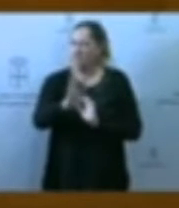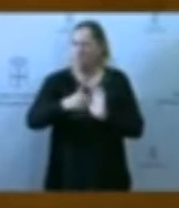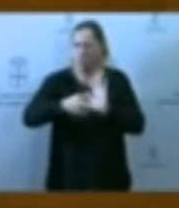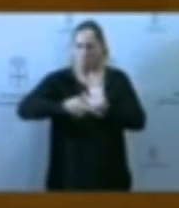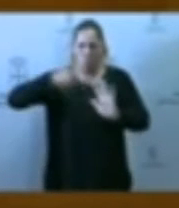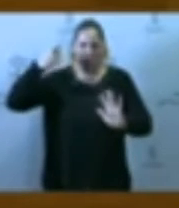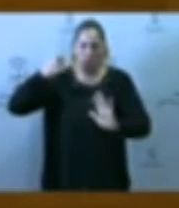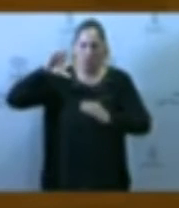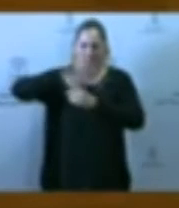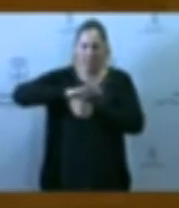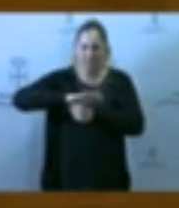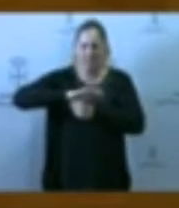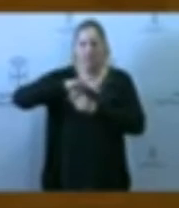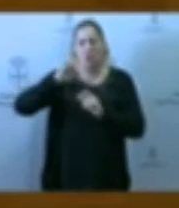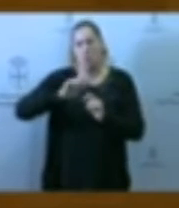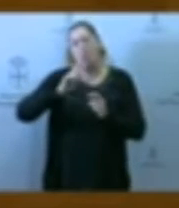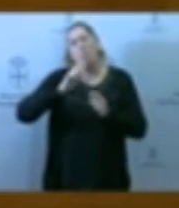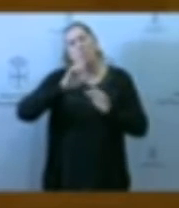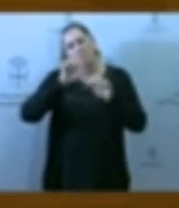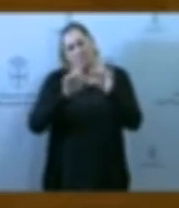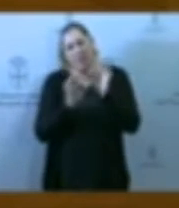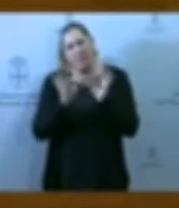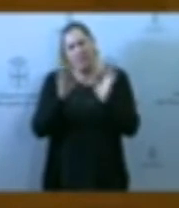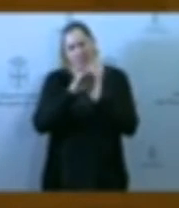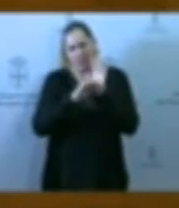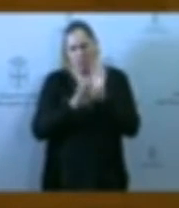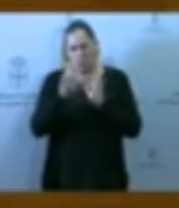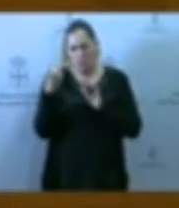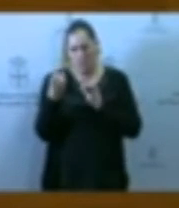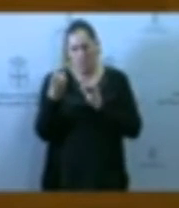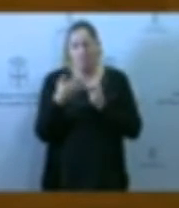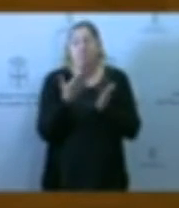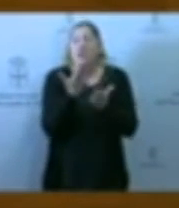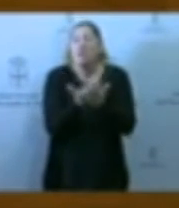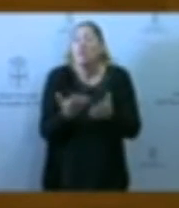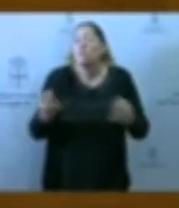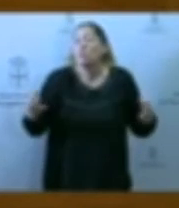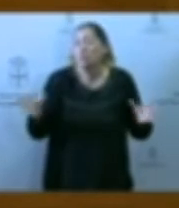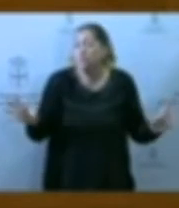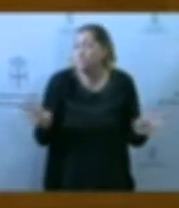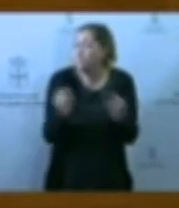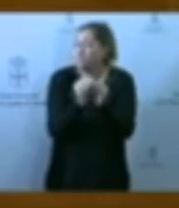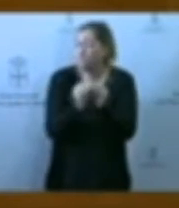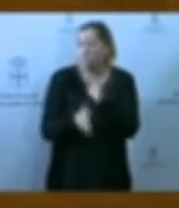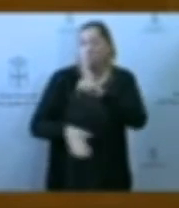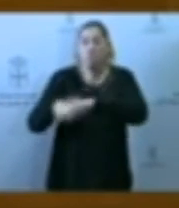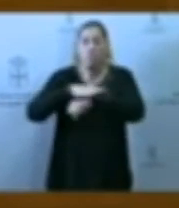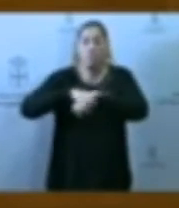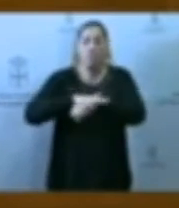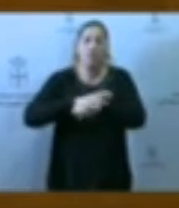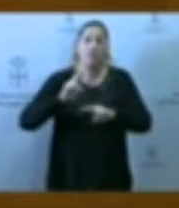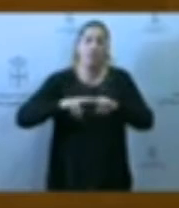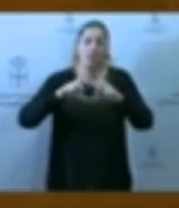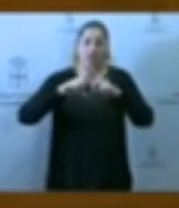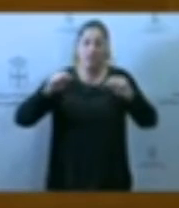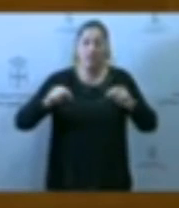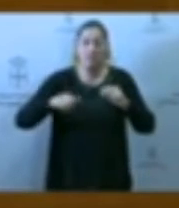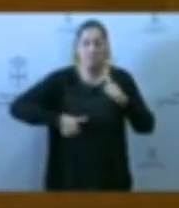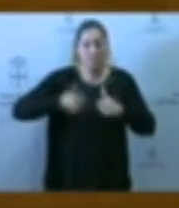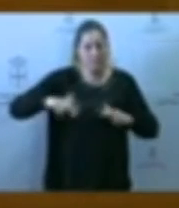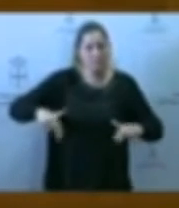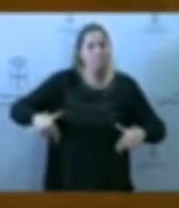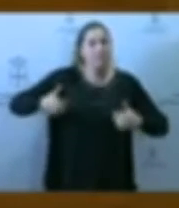a criterios económicos o medioambientales. Pedimos, en definitiva, señorías, que el Gobierno del Principado y, si me permiten, esta Cámara se